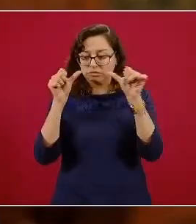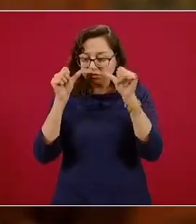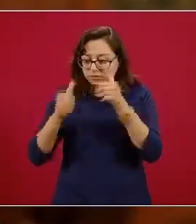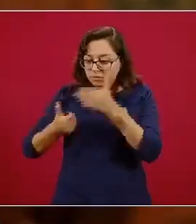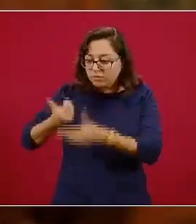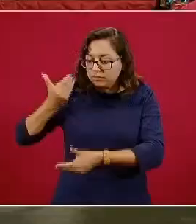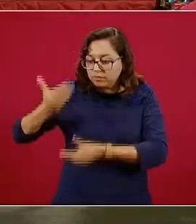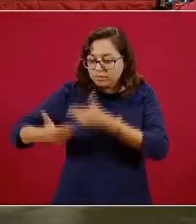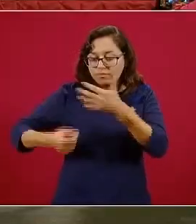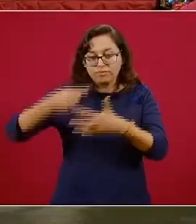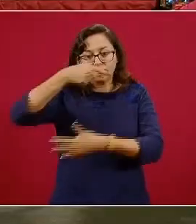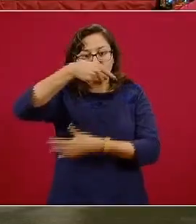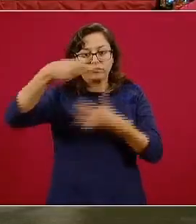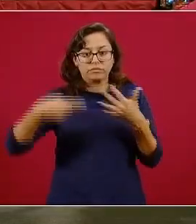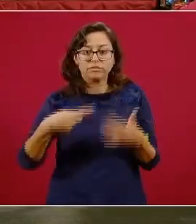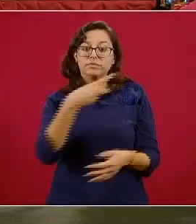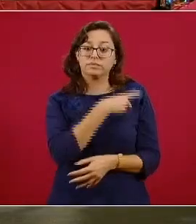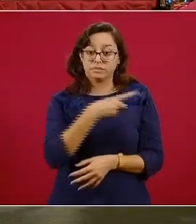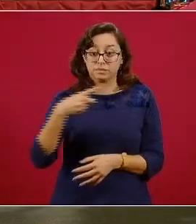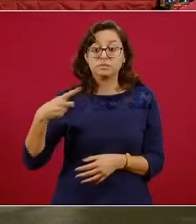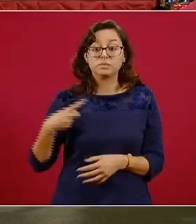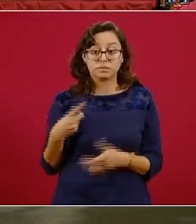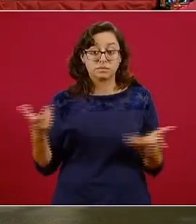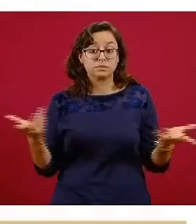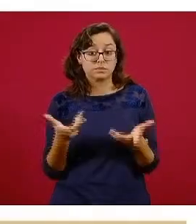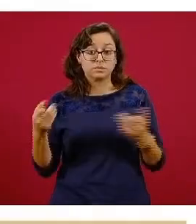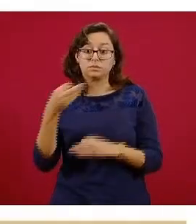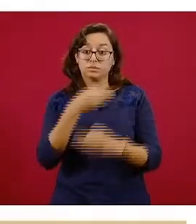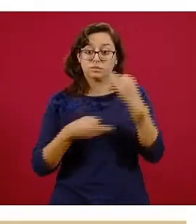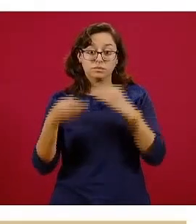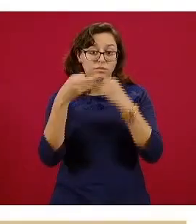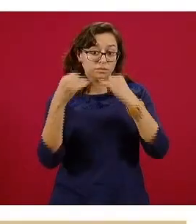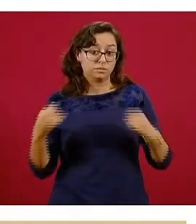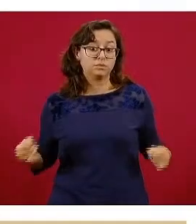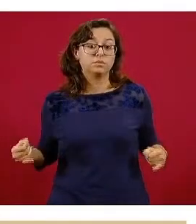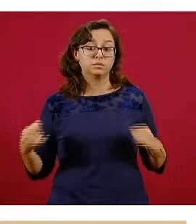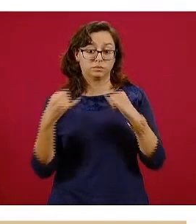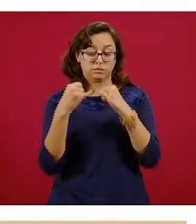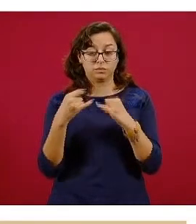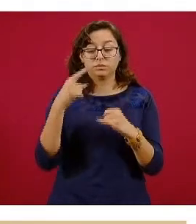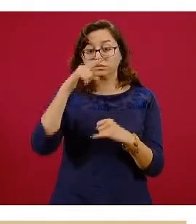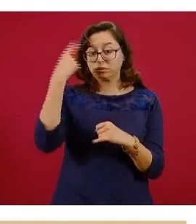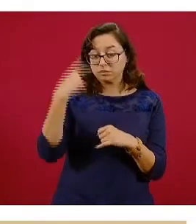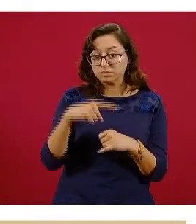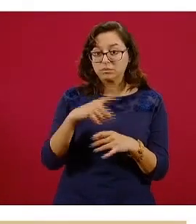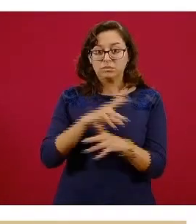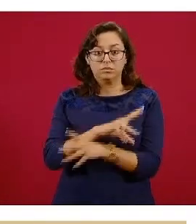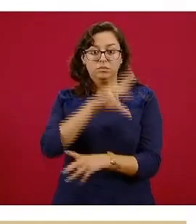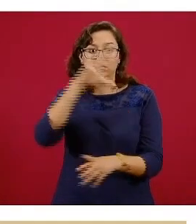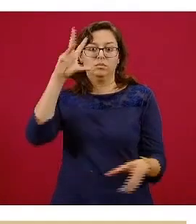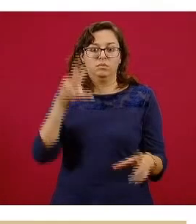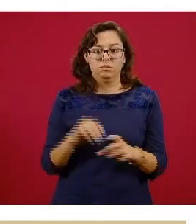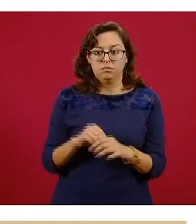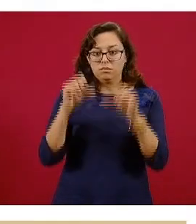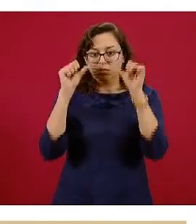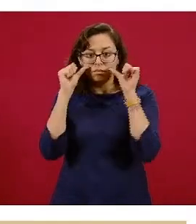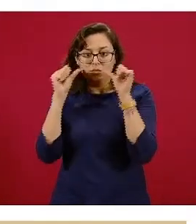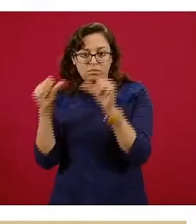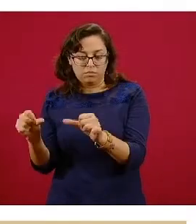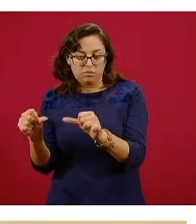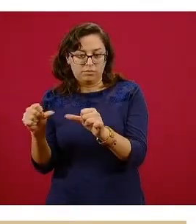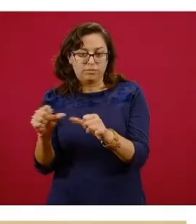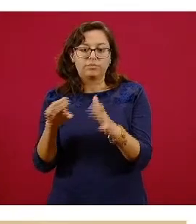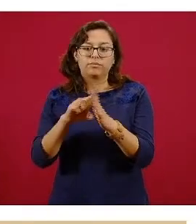debe realizar y deben realizar las instancias involucradas en responder de manera integral y coordinada, entre ellas,